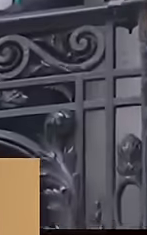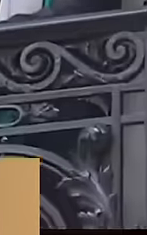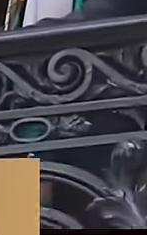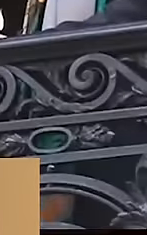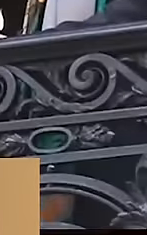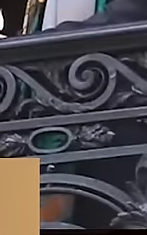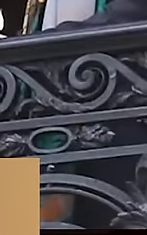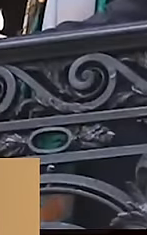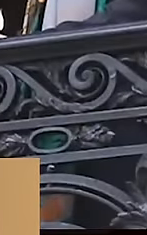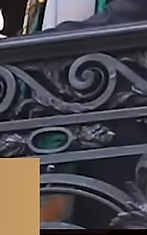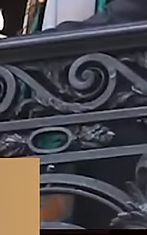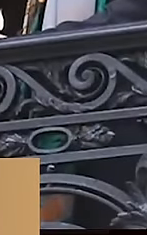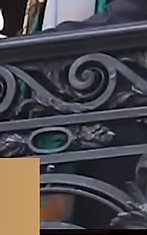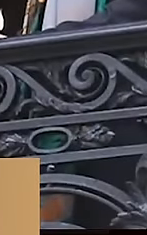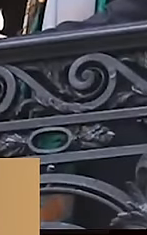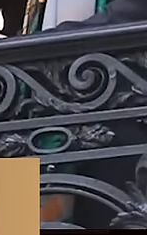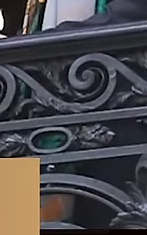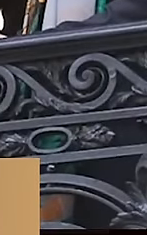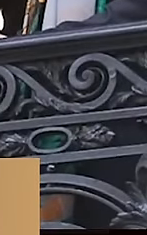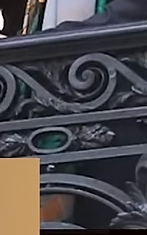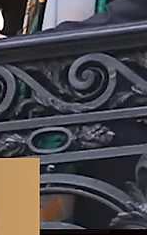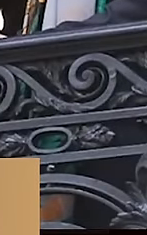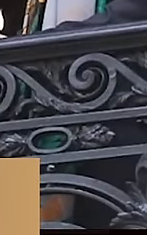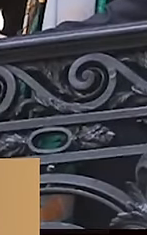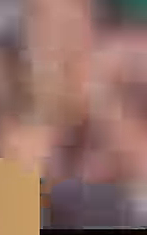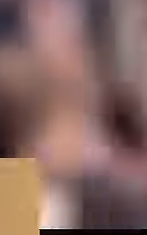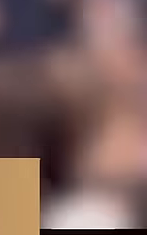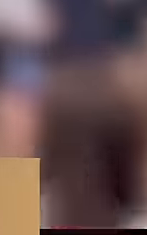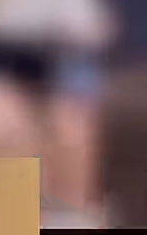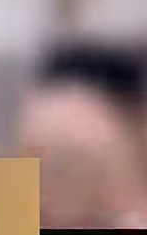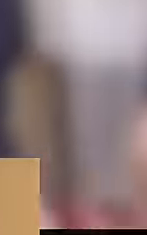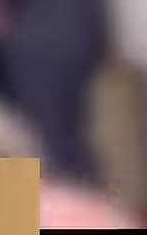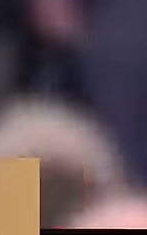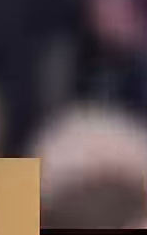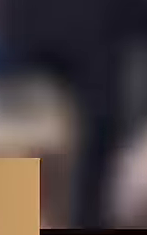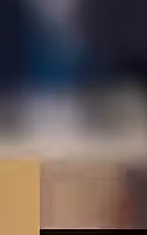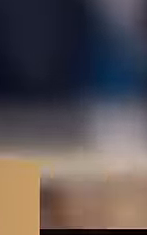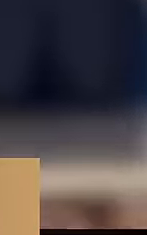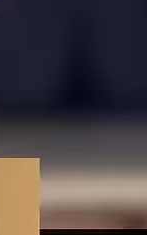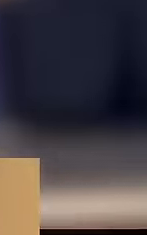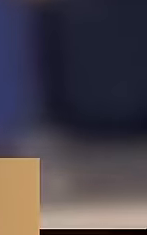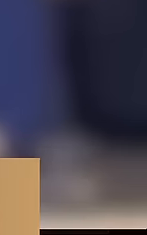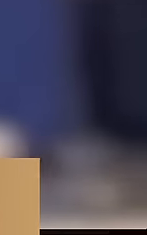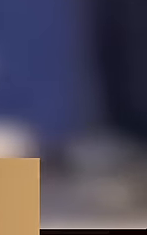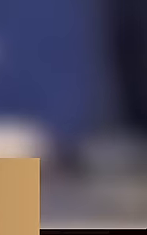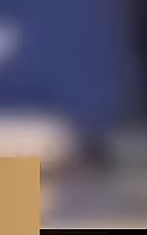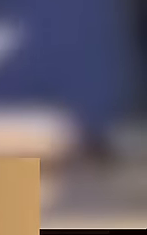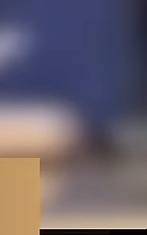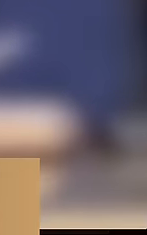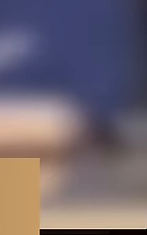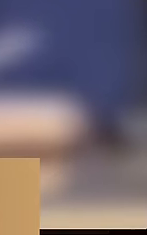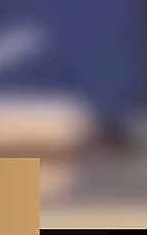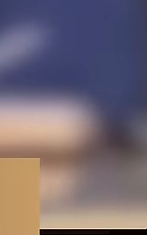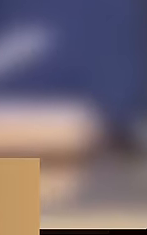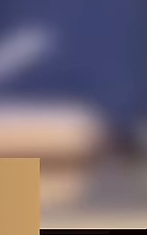está subiendo de forma muy importante. Y al respecto, es especialmente importante la aprobación de la ley de bases. Pero no tanto